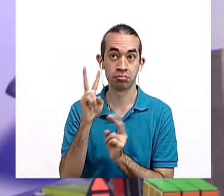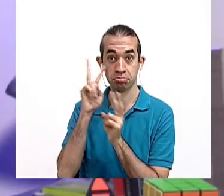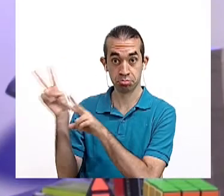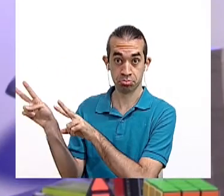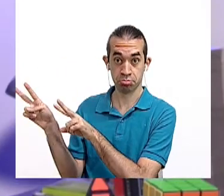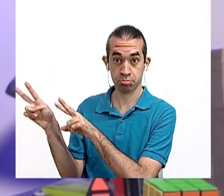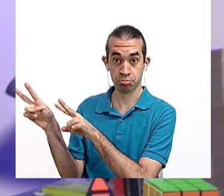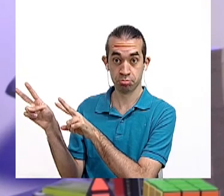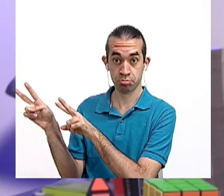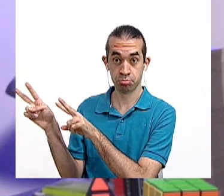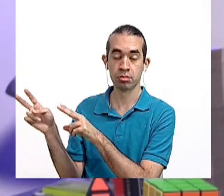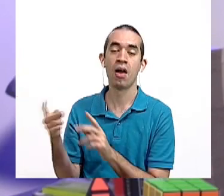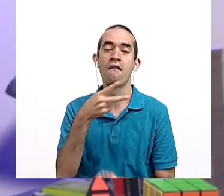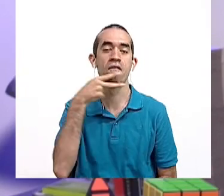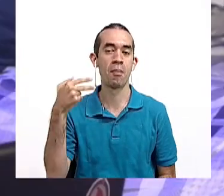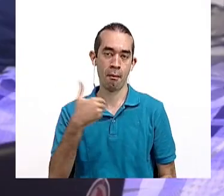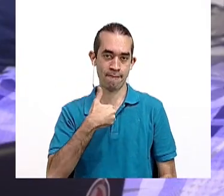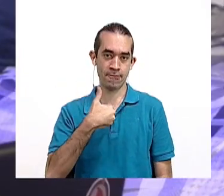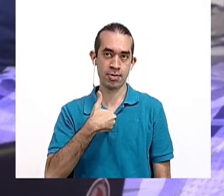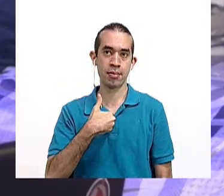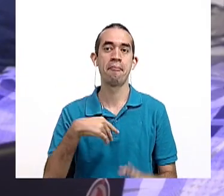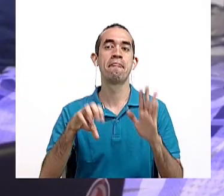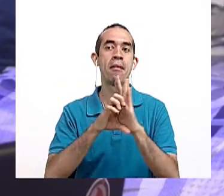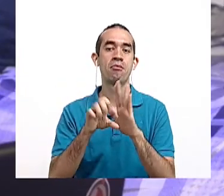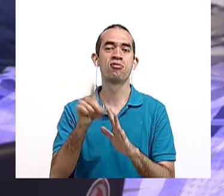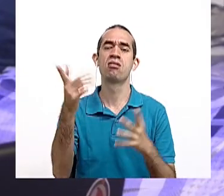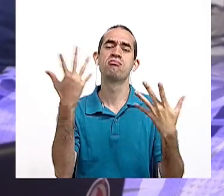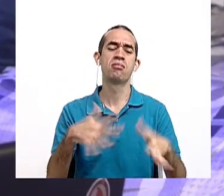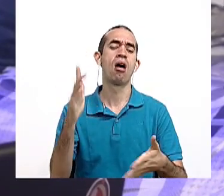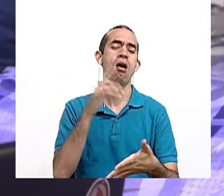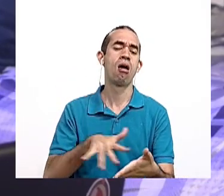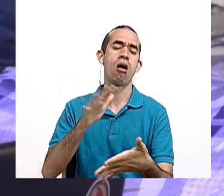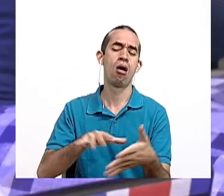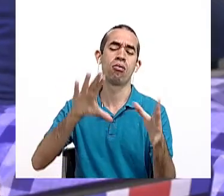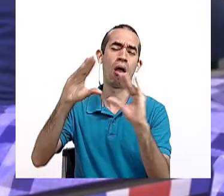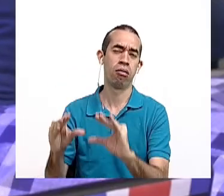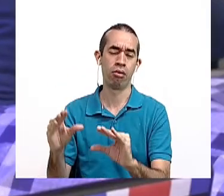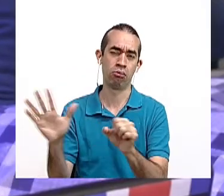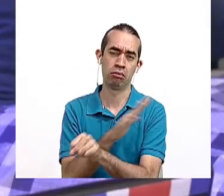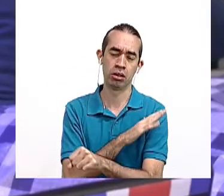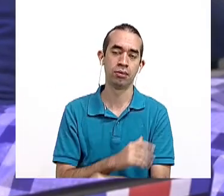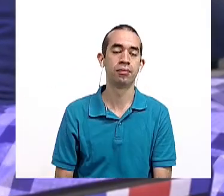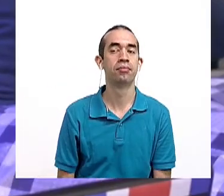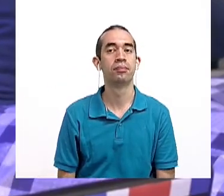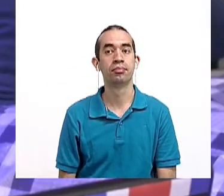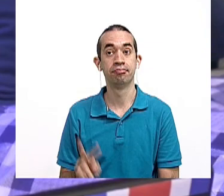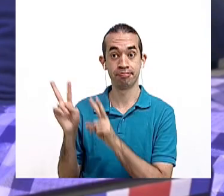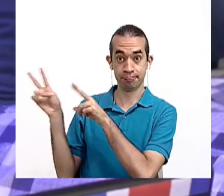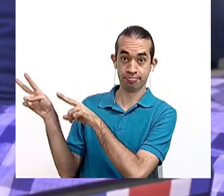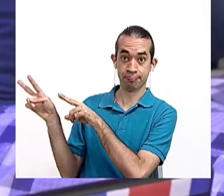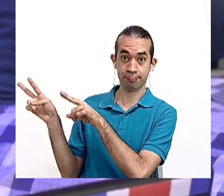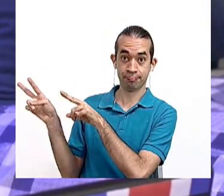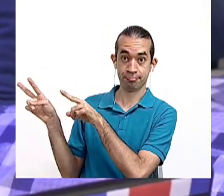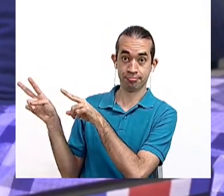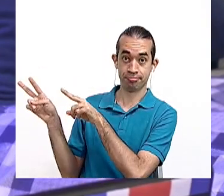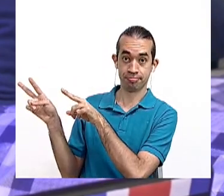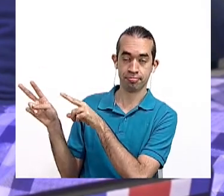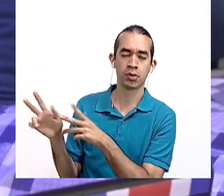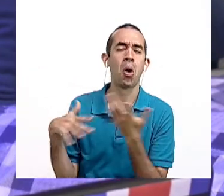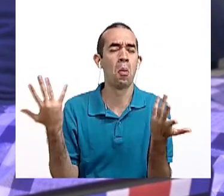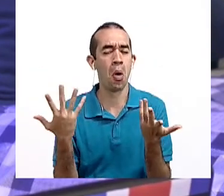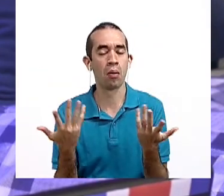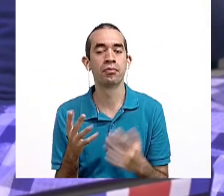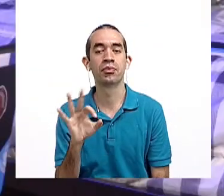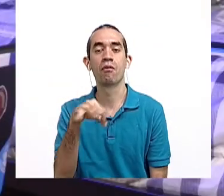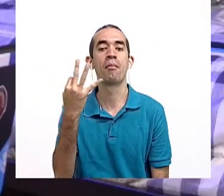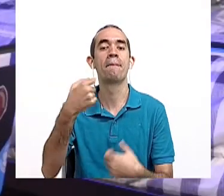verbo haber. Por ejemplo, has estado estudiando toda la tarde. As con H y con Z proviene de la forma del